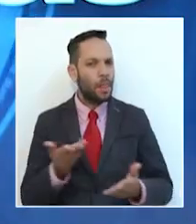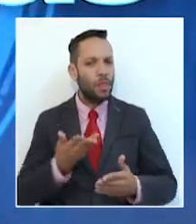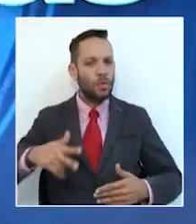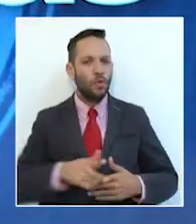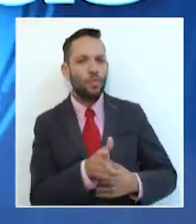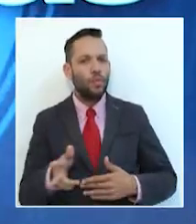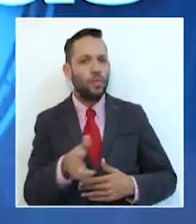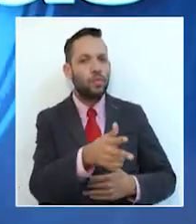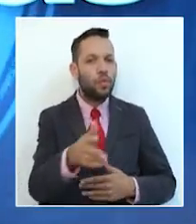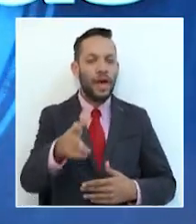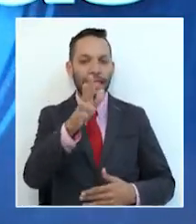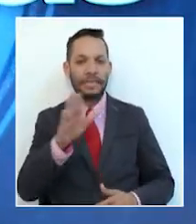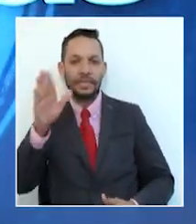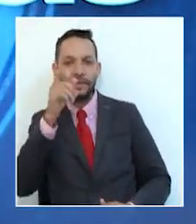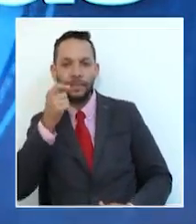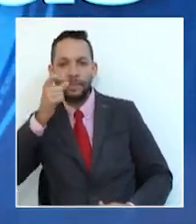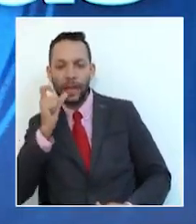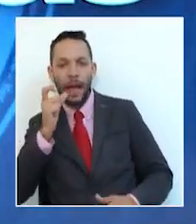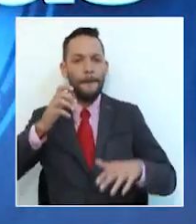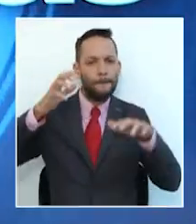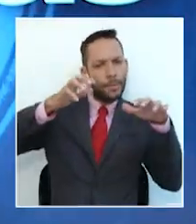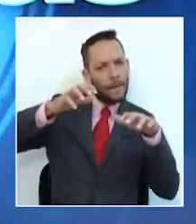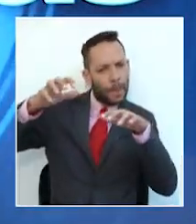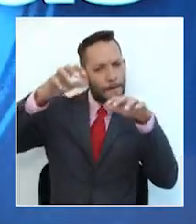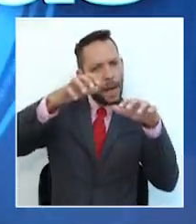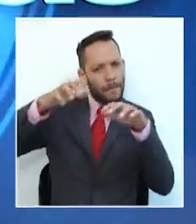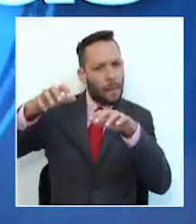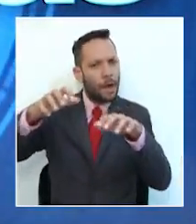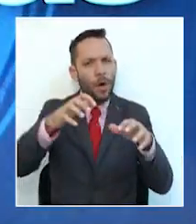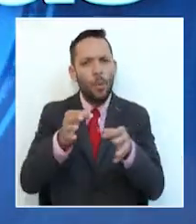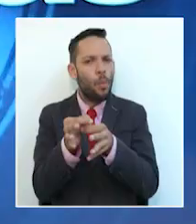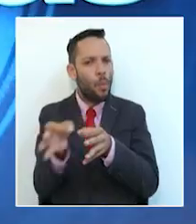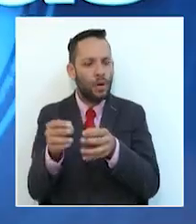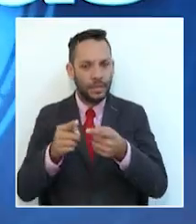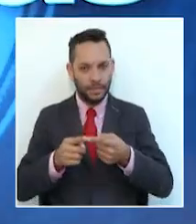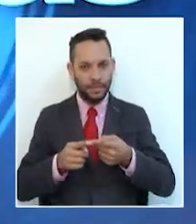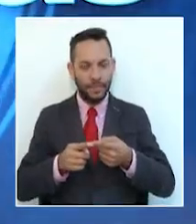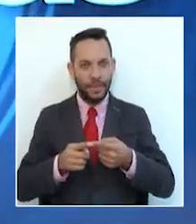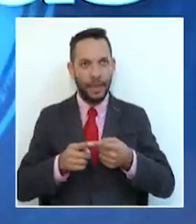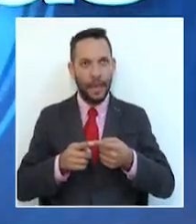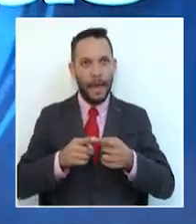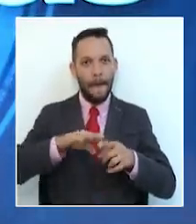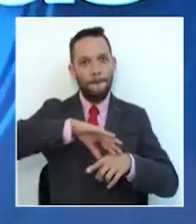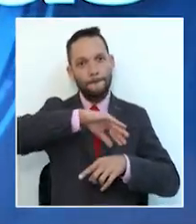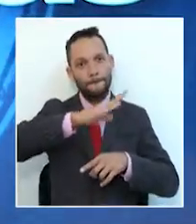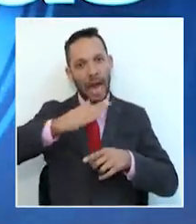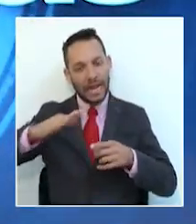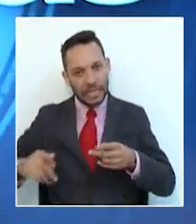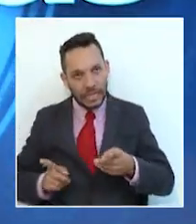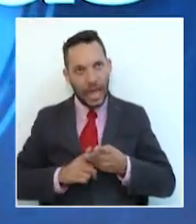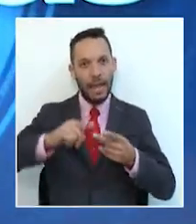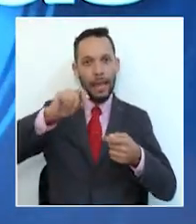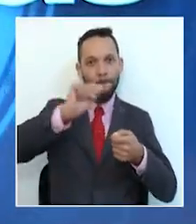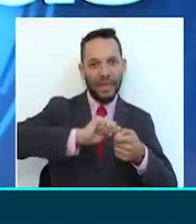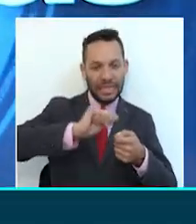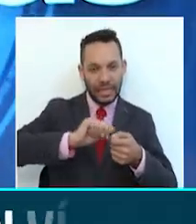del departamento de Caldas producto de las fuertes lluvias del fin de semana. Los municipios más afectados son Marquetalia, Manzanares, Pensilvania, y se